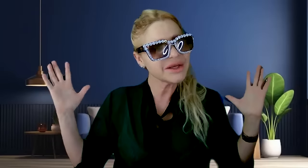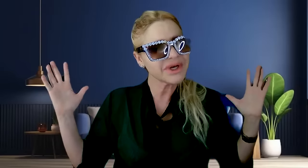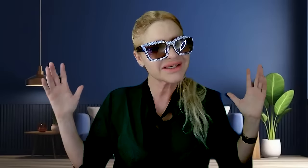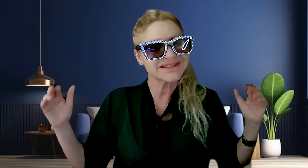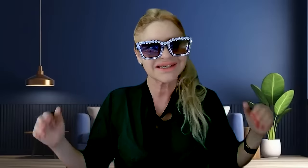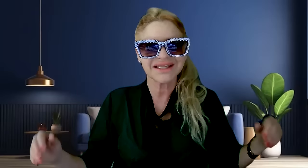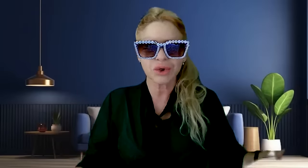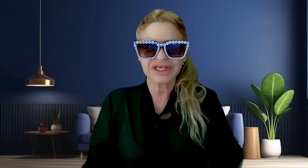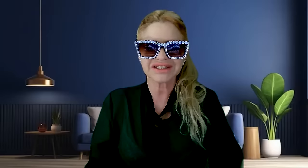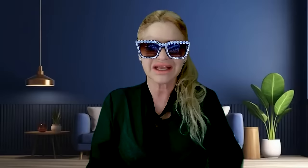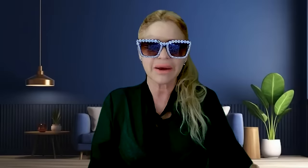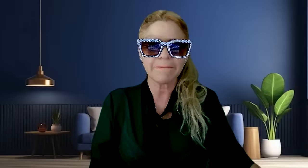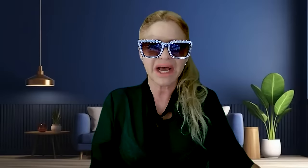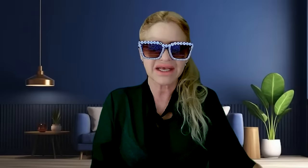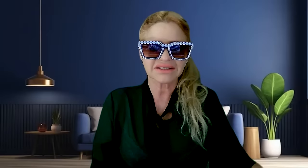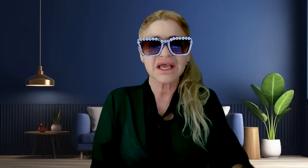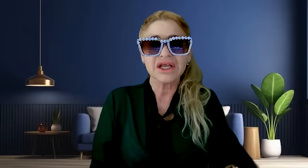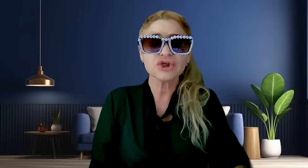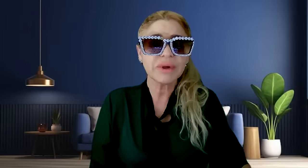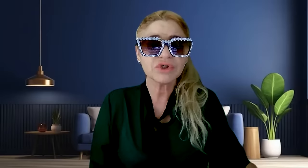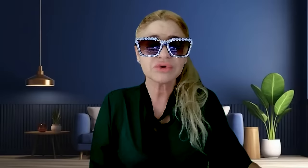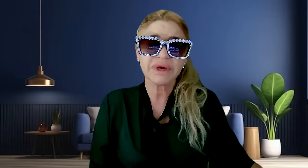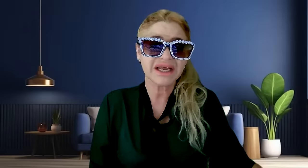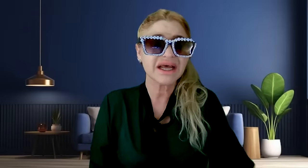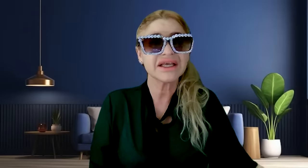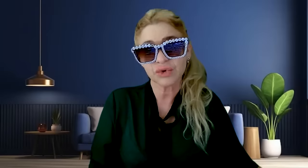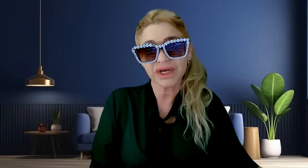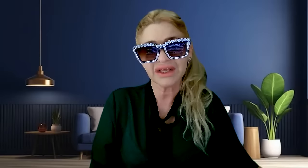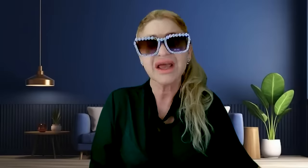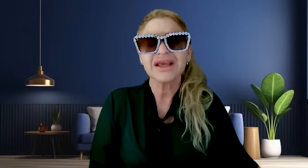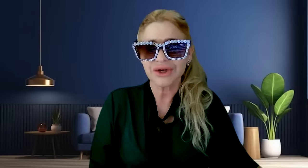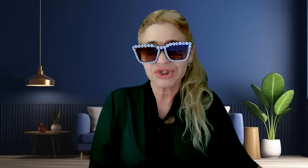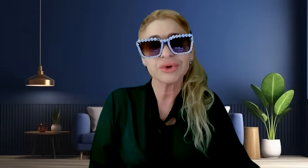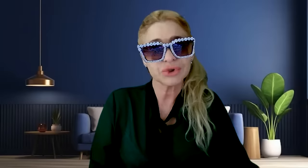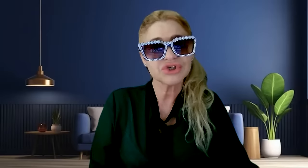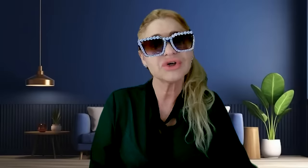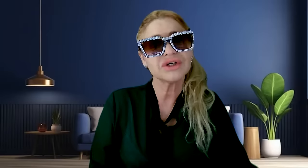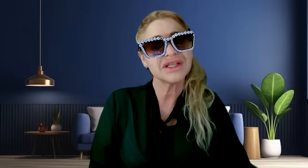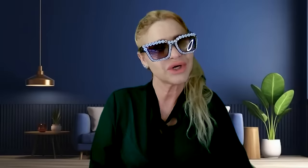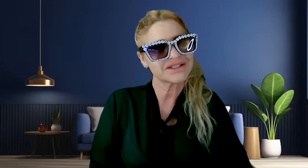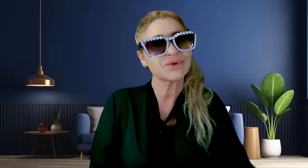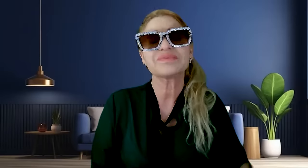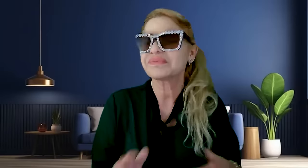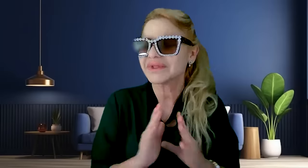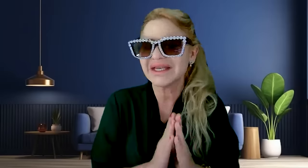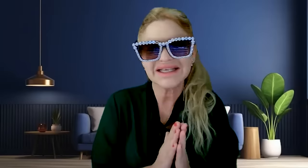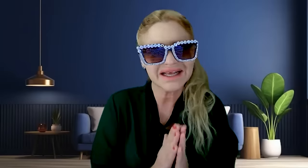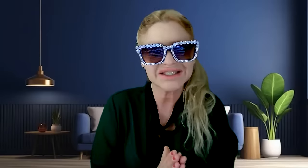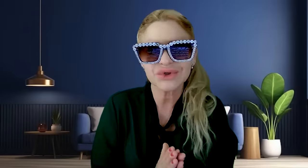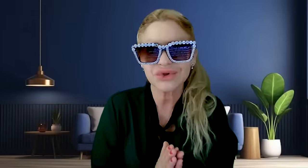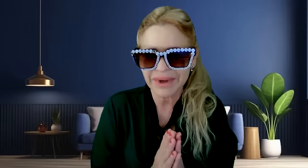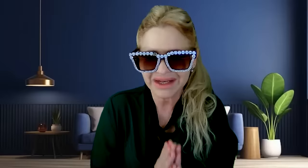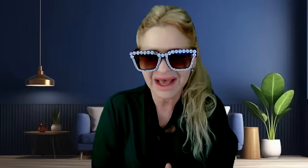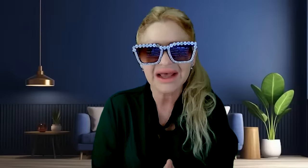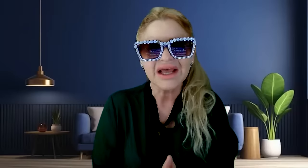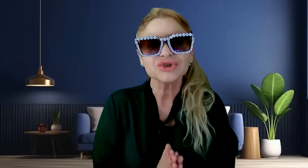y libres de cosas malas. Nos vemos mañana y recuerden que los quiero mucho y de corazón. Y les